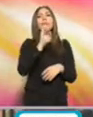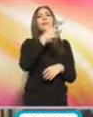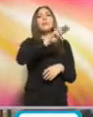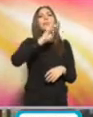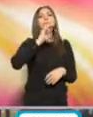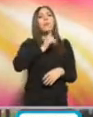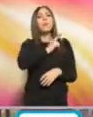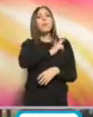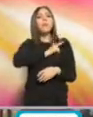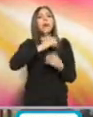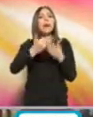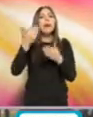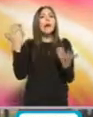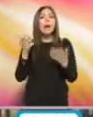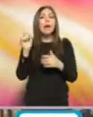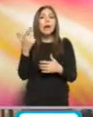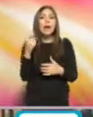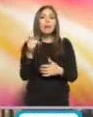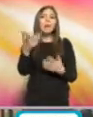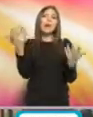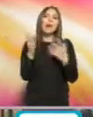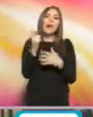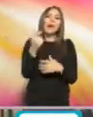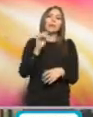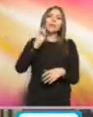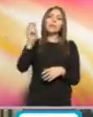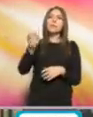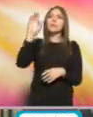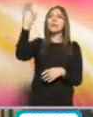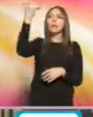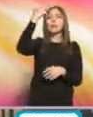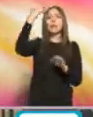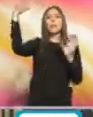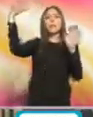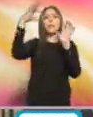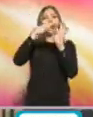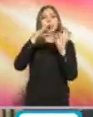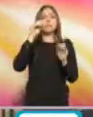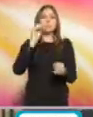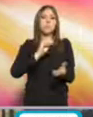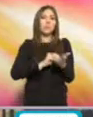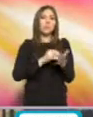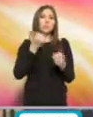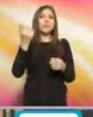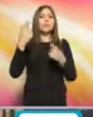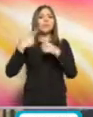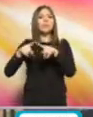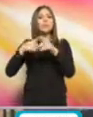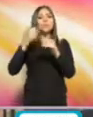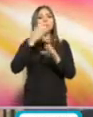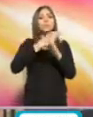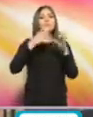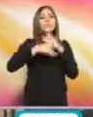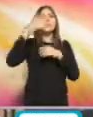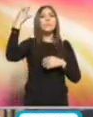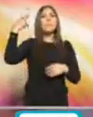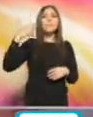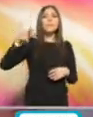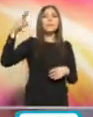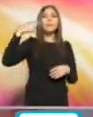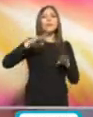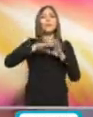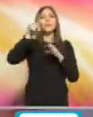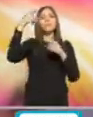hacer con nosotros, ¿no? También. Qué Entonces bonito. es el recuerdo lo que también las llevamos y todo esto son viajes, ¿no? Son viajes de la mente, son viajes